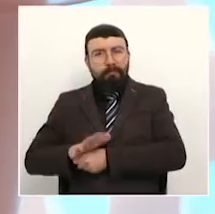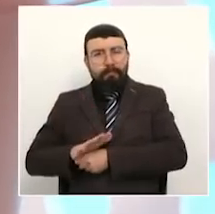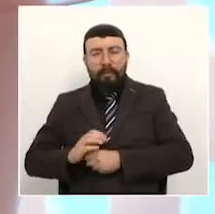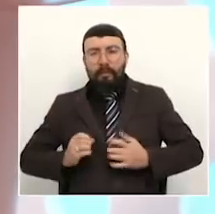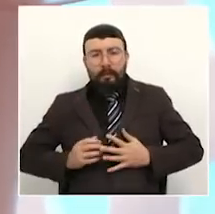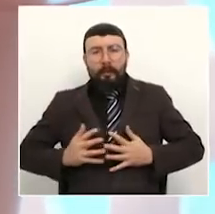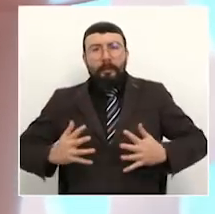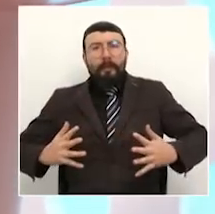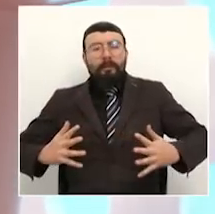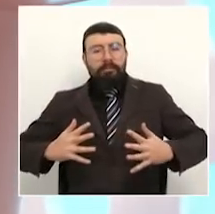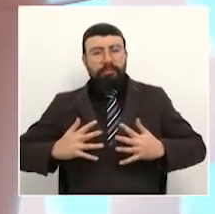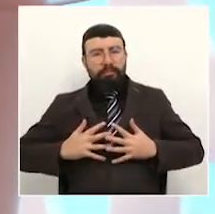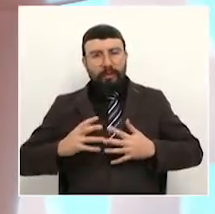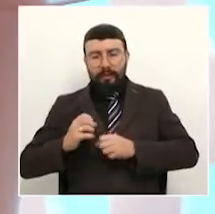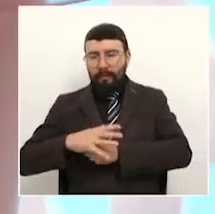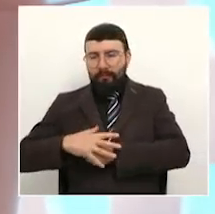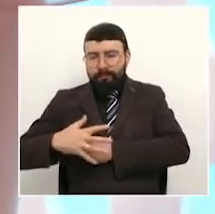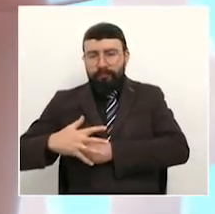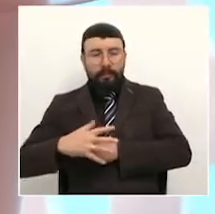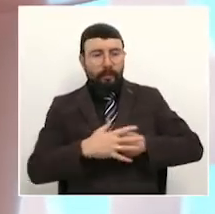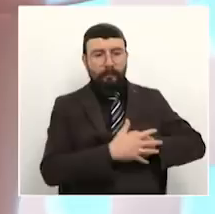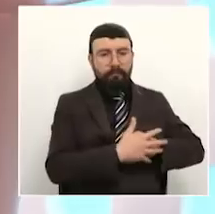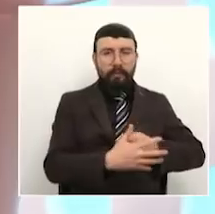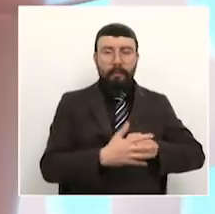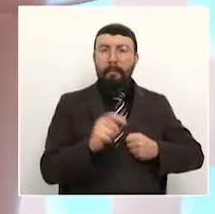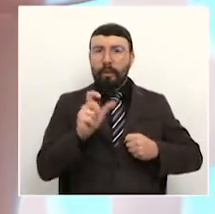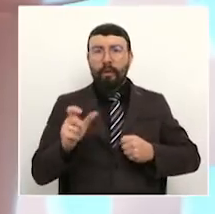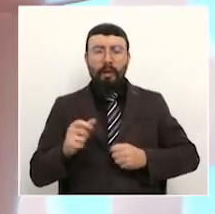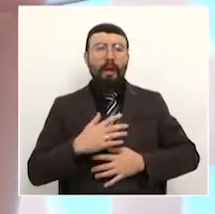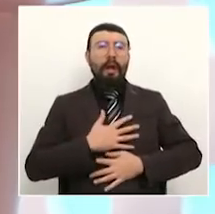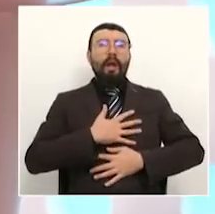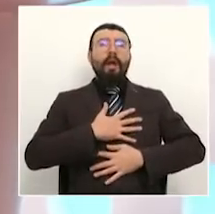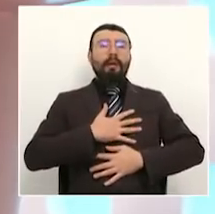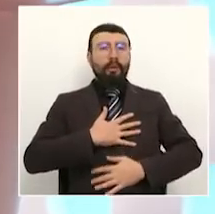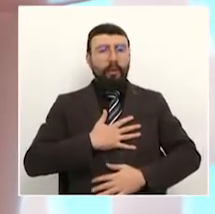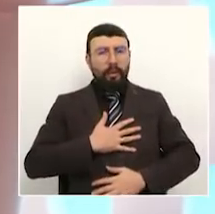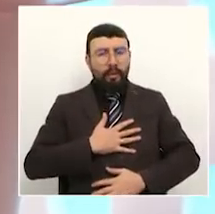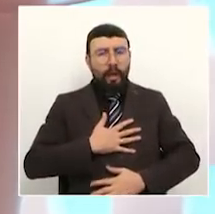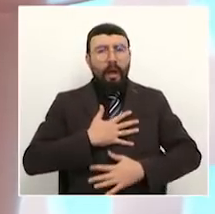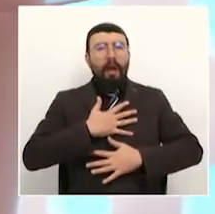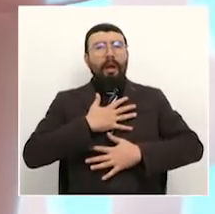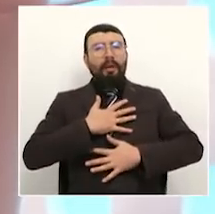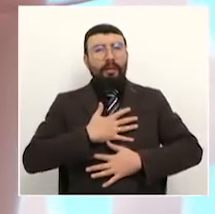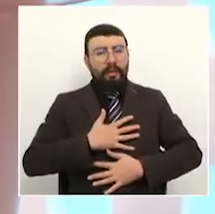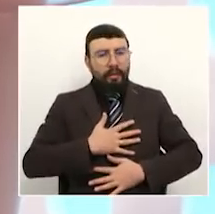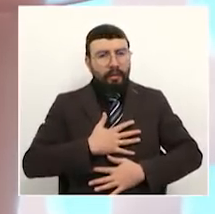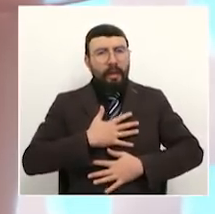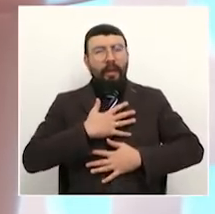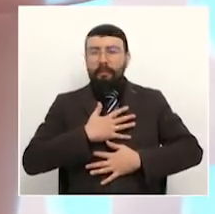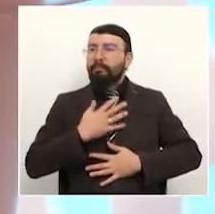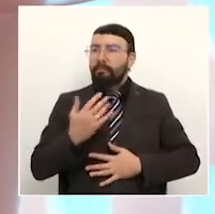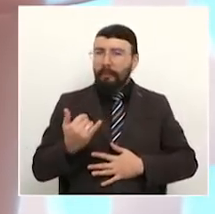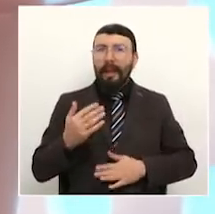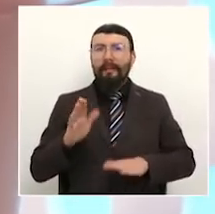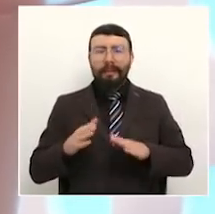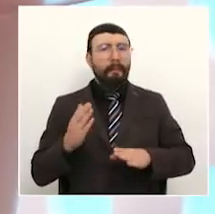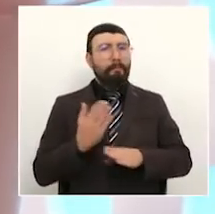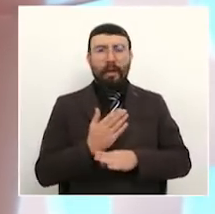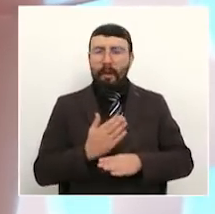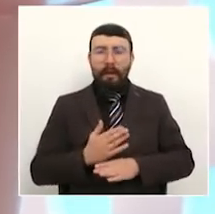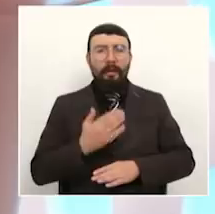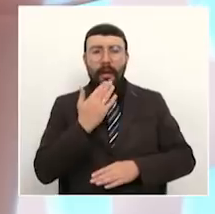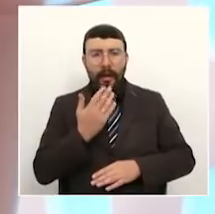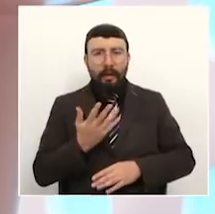por el proceso inflamatorio es que la gente tiene dificultad respiratoria que aumenta digamos el trabajo ventilatorio que es que aumenta la